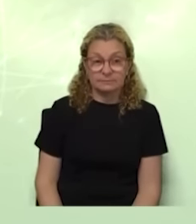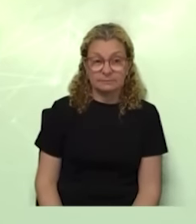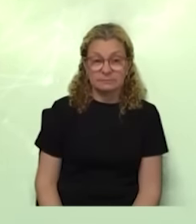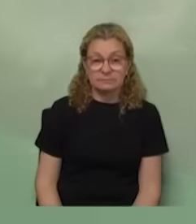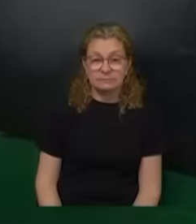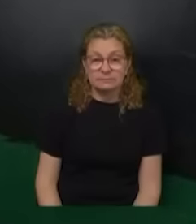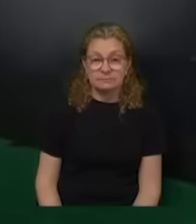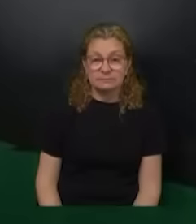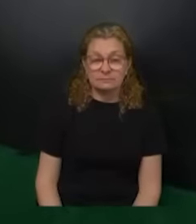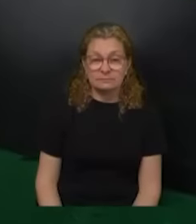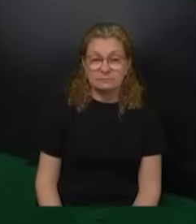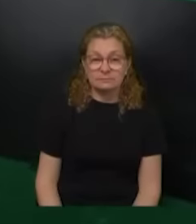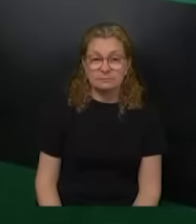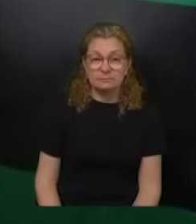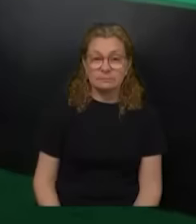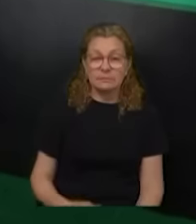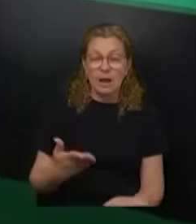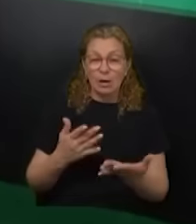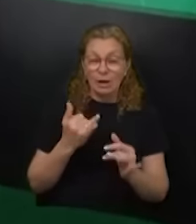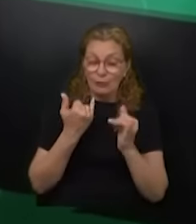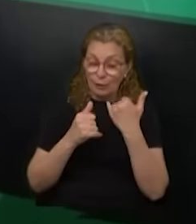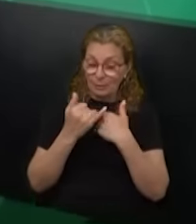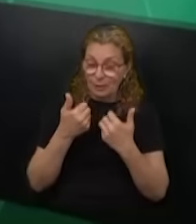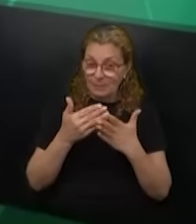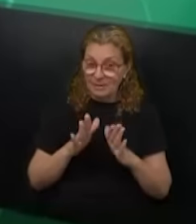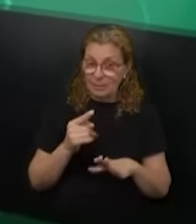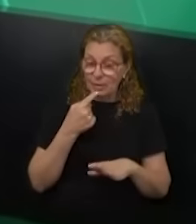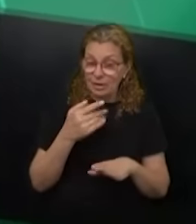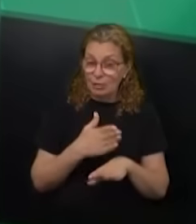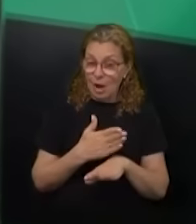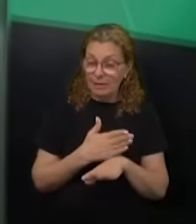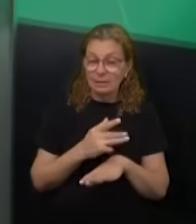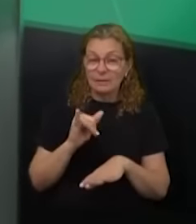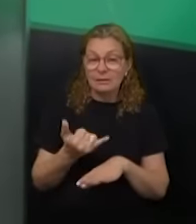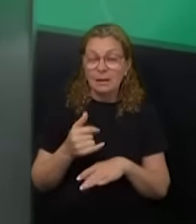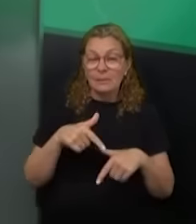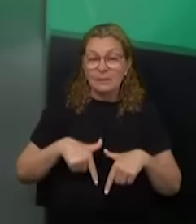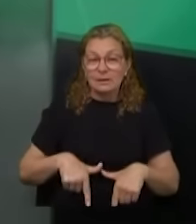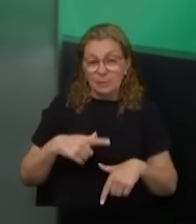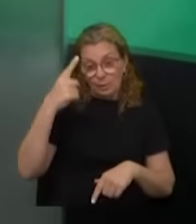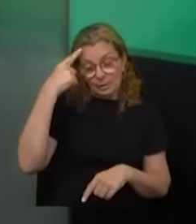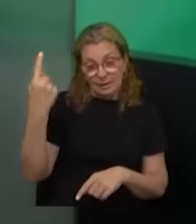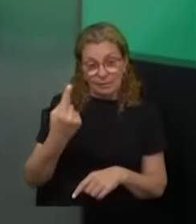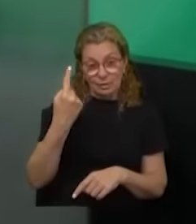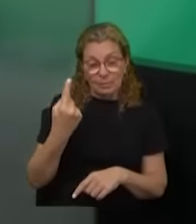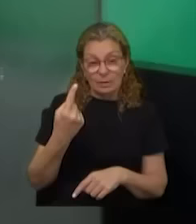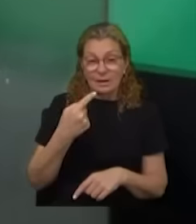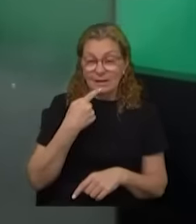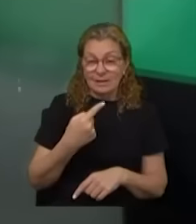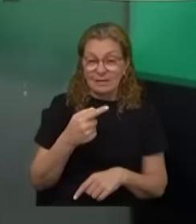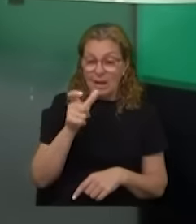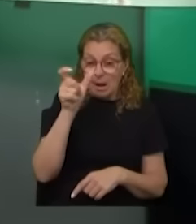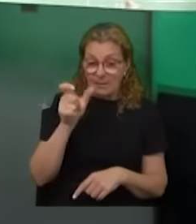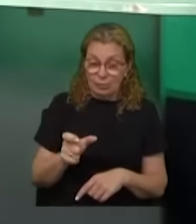firmado ahora desarrollo informativo comenzamos por algo mencionado en la portada porque Ministerio de relaciones exteriores le recomienda a la